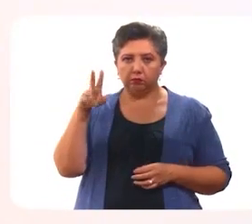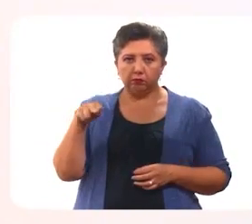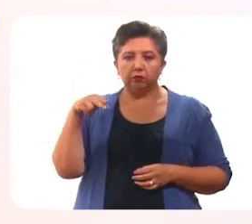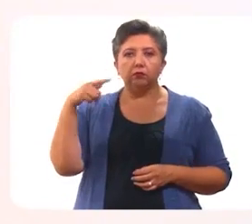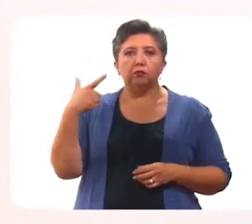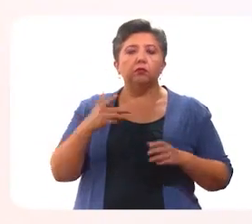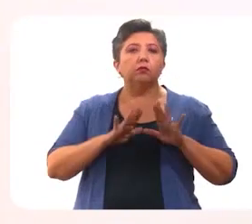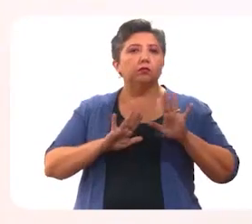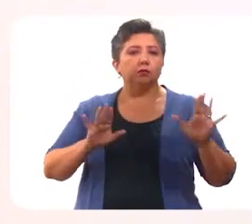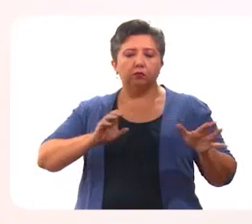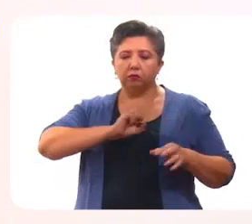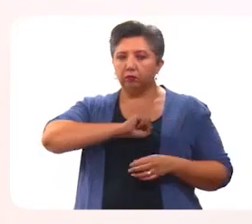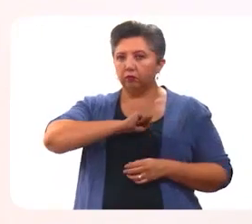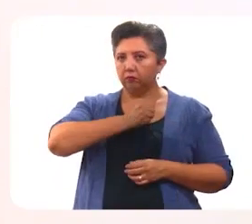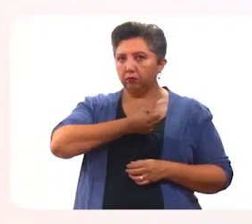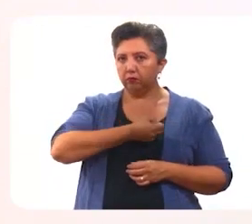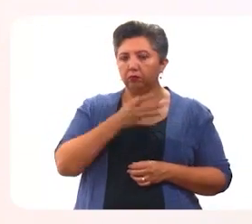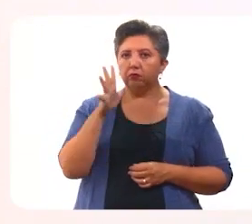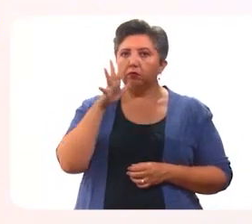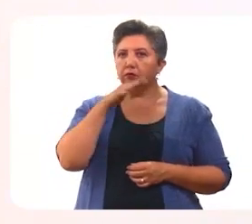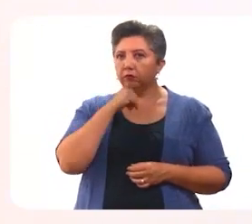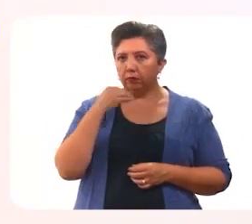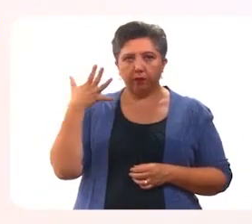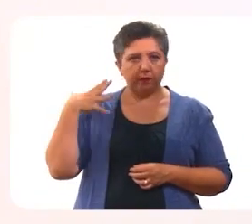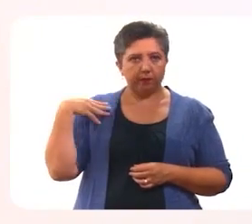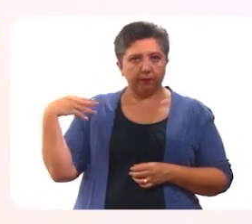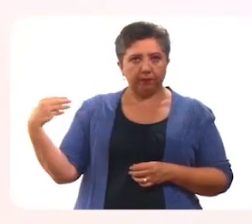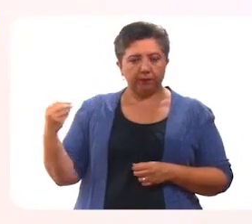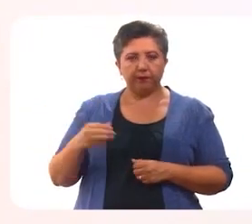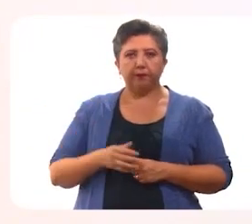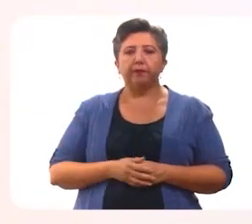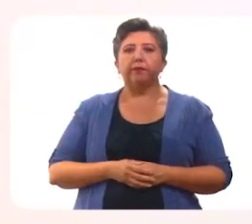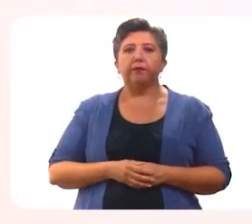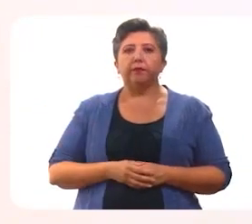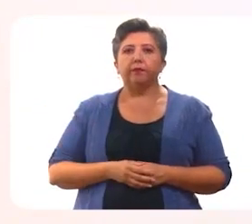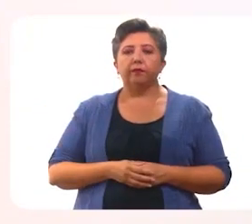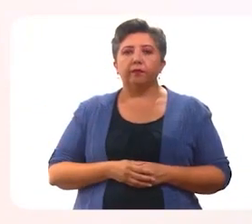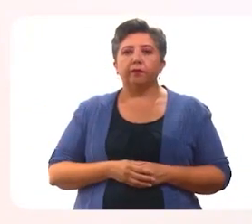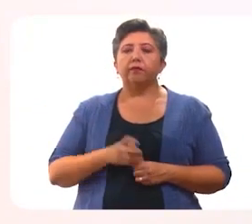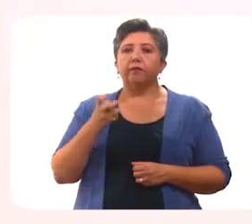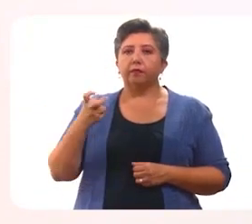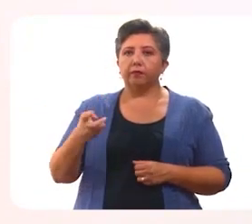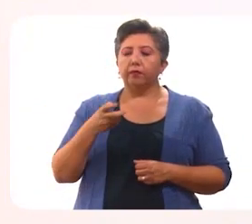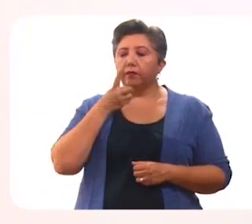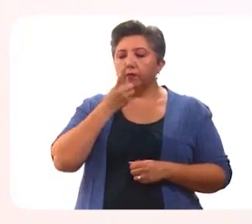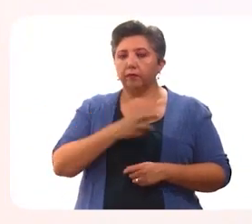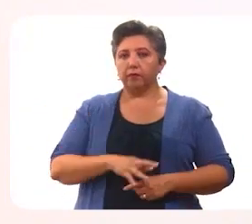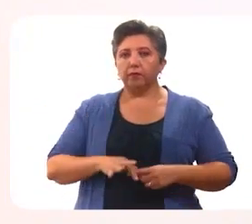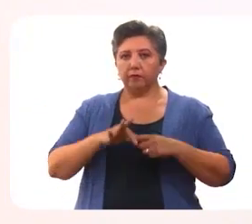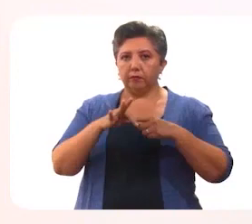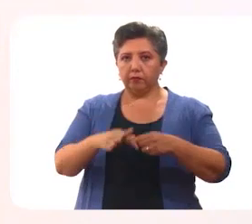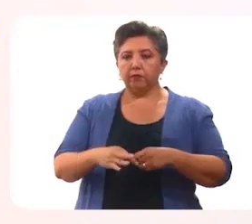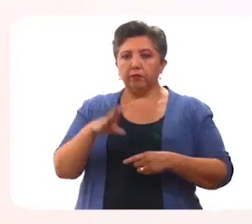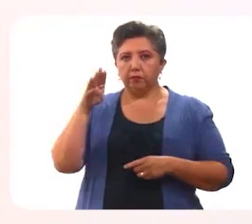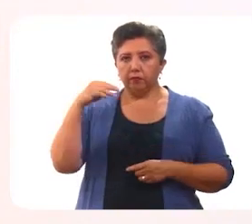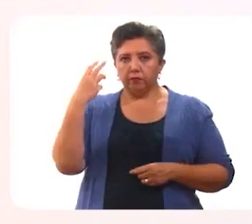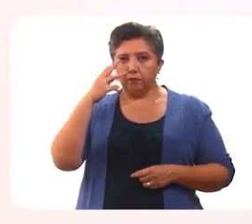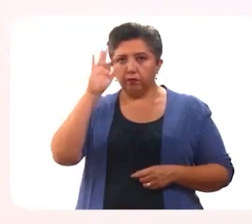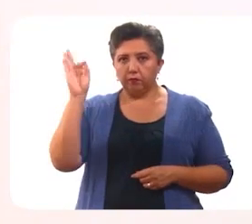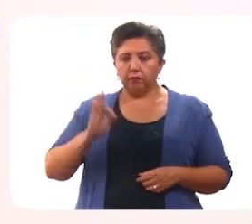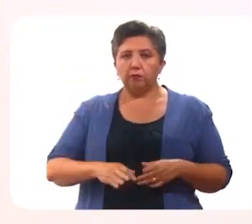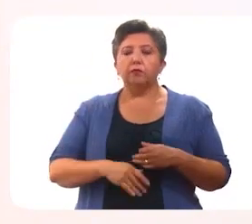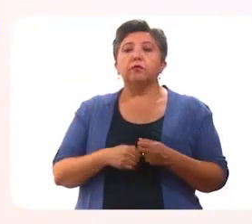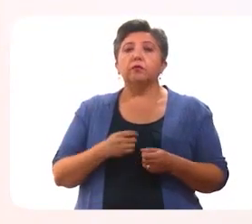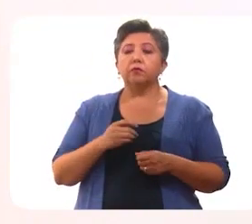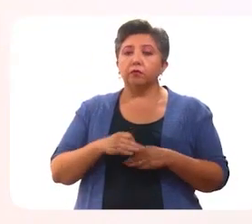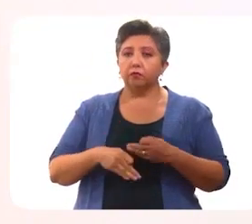102.587 pacientes ya se recuperaron, no presentan síntomas ni pueden contagiar. Esta cifra representa el 93% del total